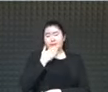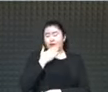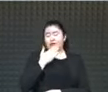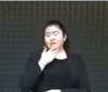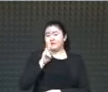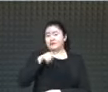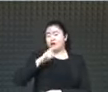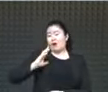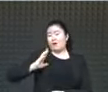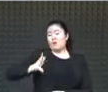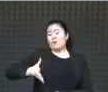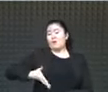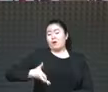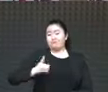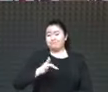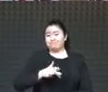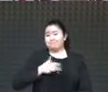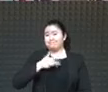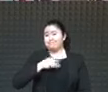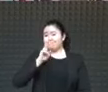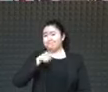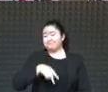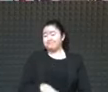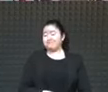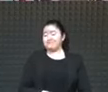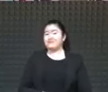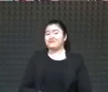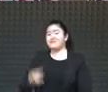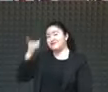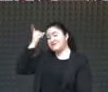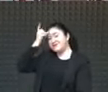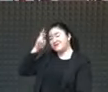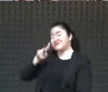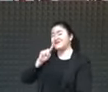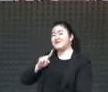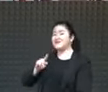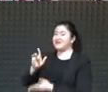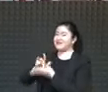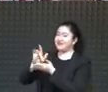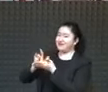orgullosos de ella. Perfecto. Doctora, muy amable. Gracias, Juan Carlos. Gracias.